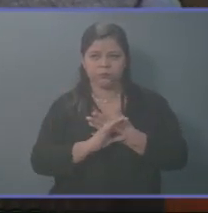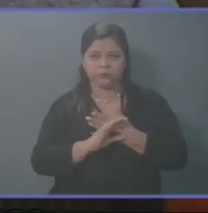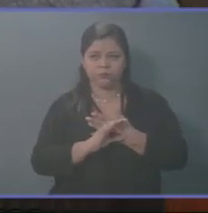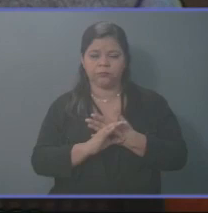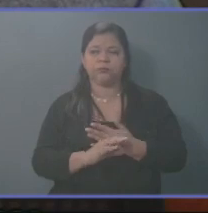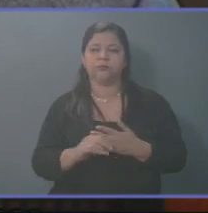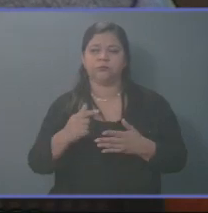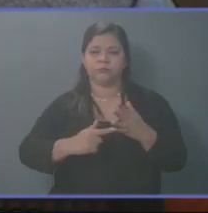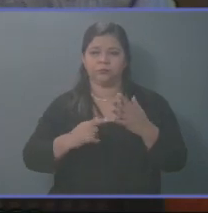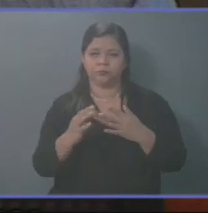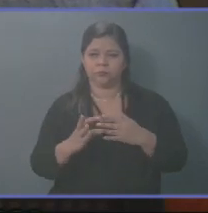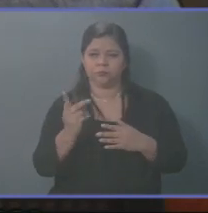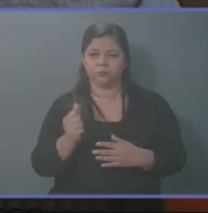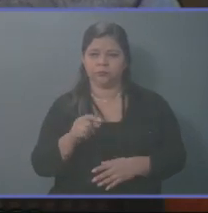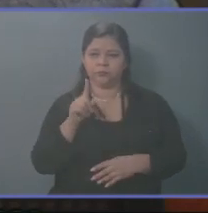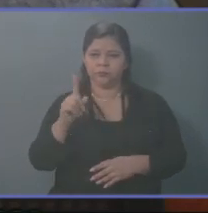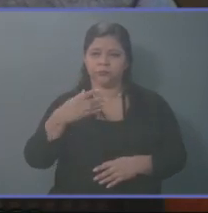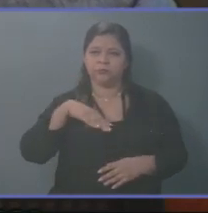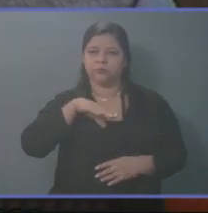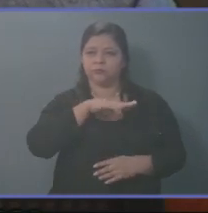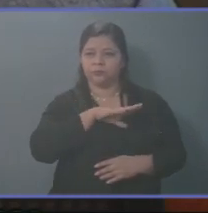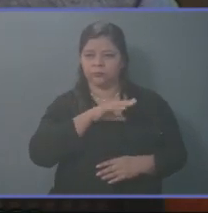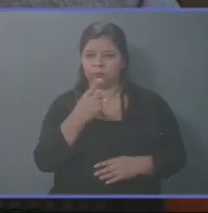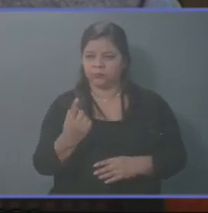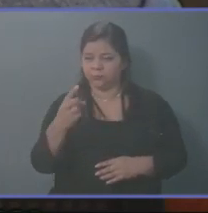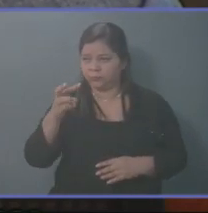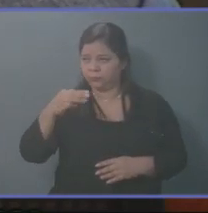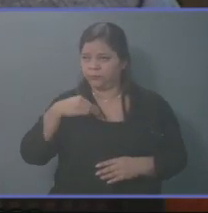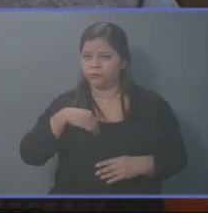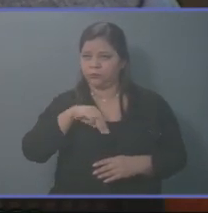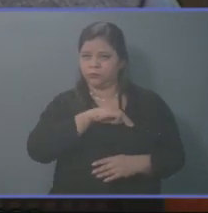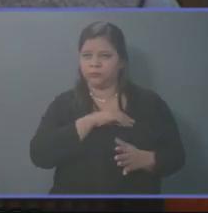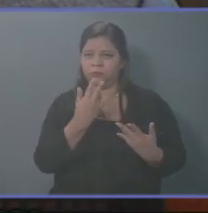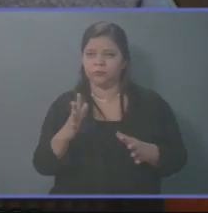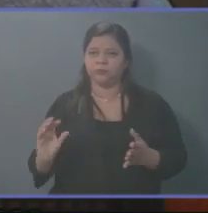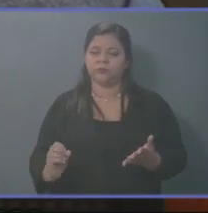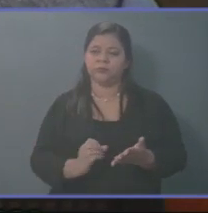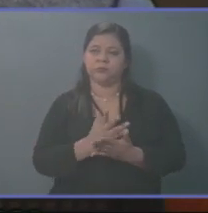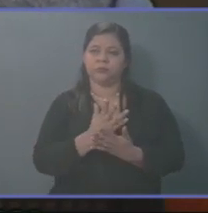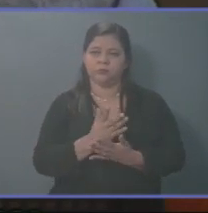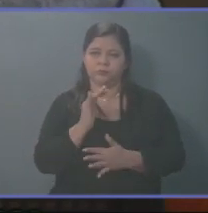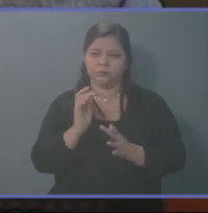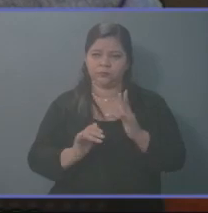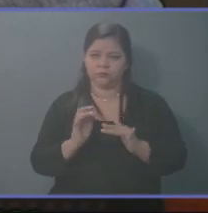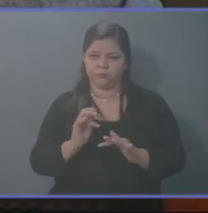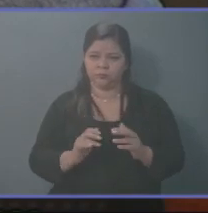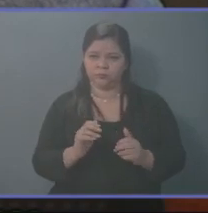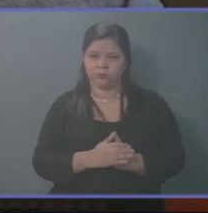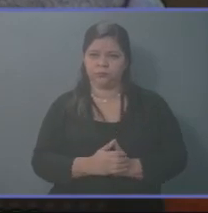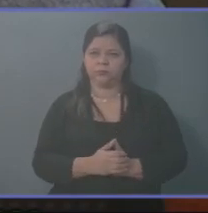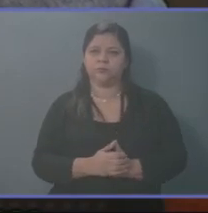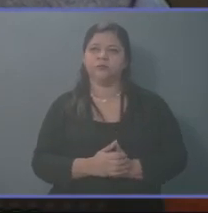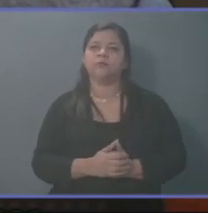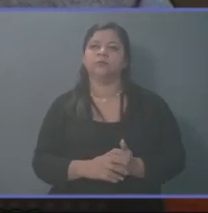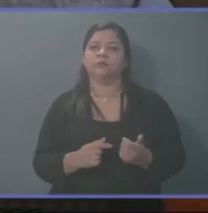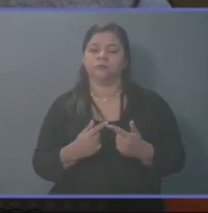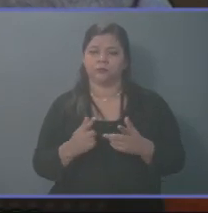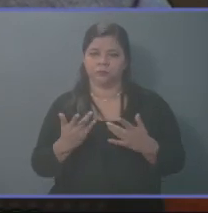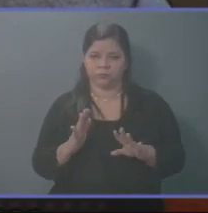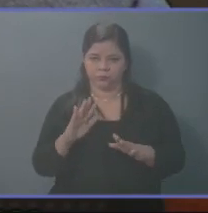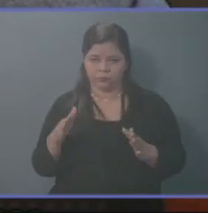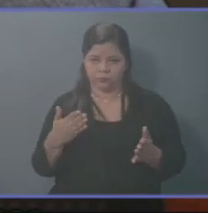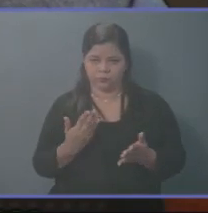número 1, el Consejo de Ministros creó como nueva Secretaría de Estado el Ministerio de Vivienda con sus